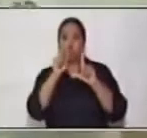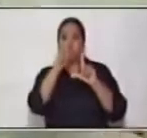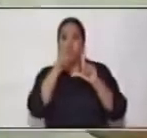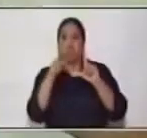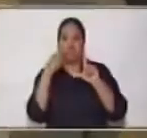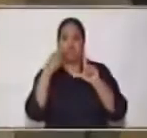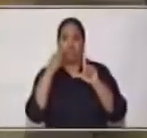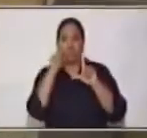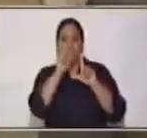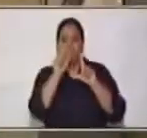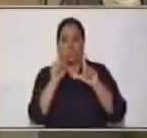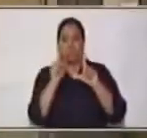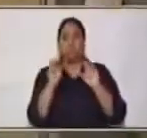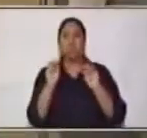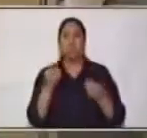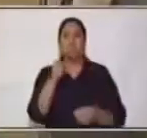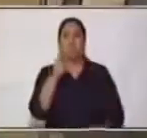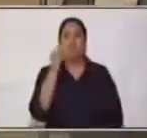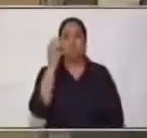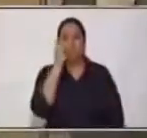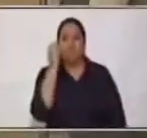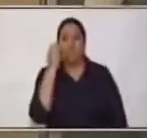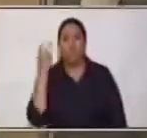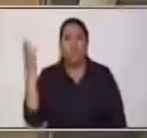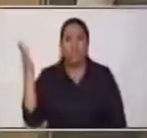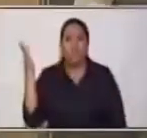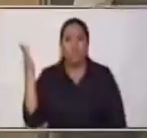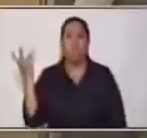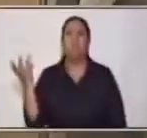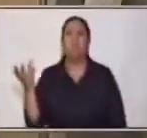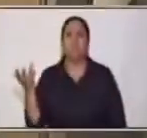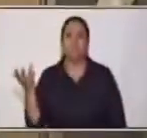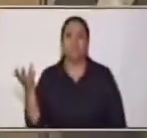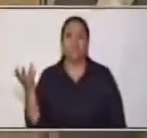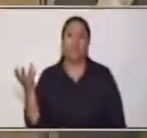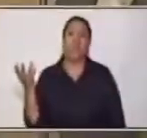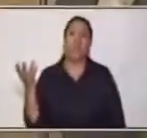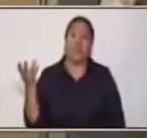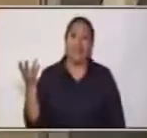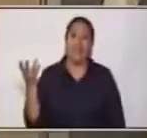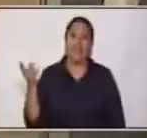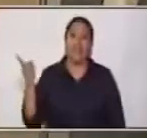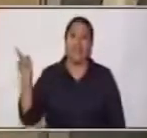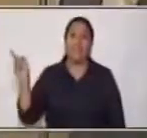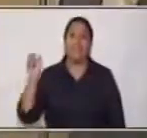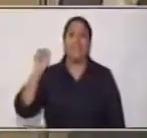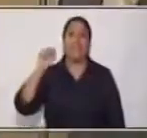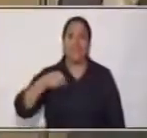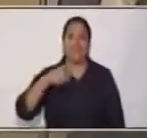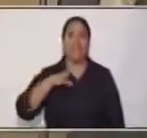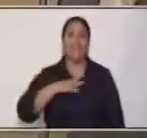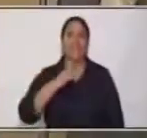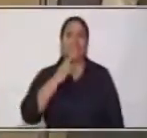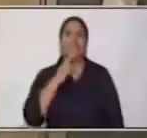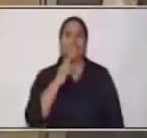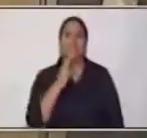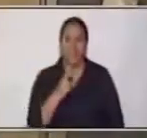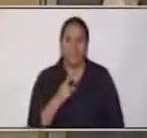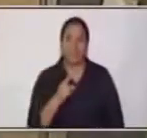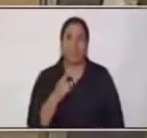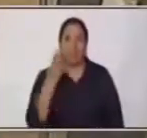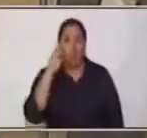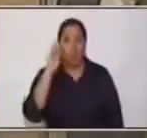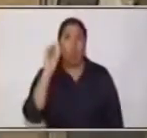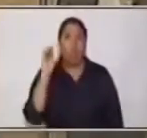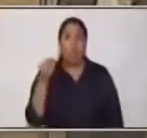Bueno, ¿qué se puede observar en esta gráfica? Primero que nada, que sí va a existir una respuesta, porque nuestras dos rectas